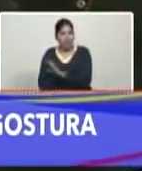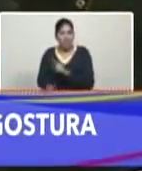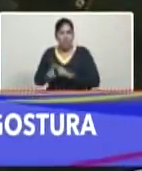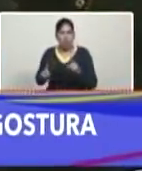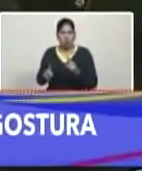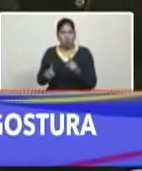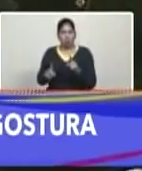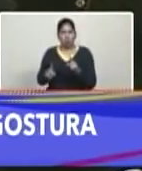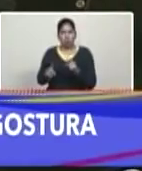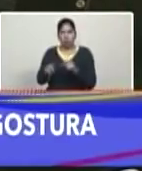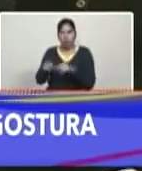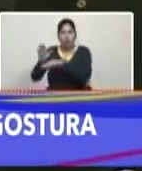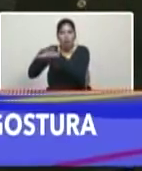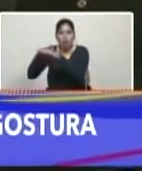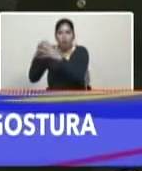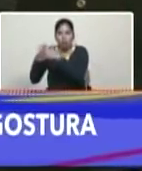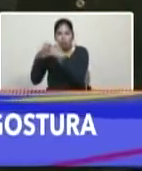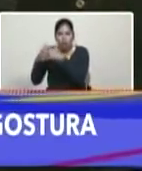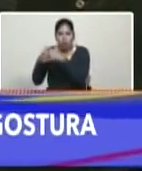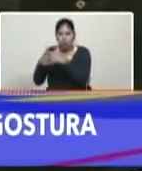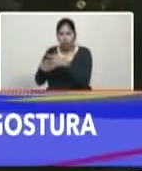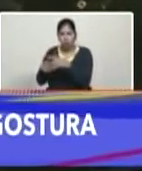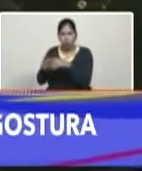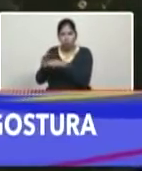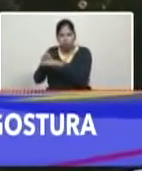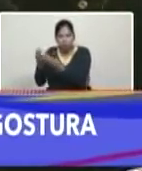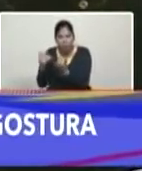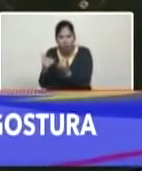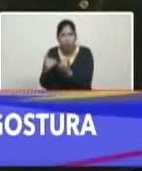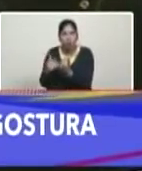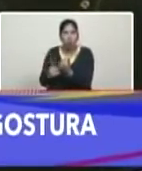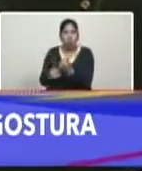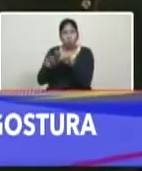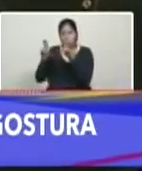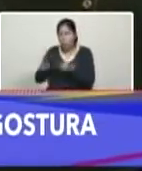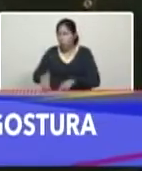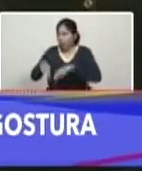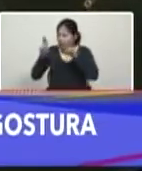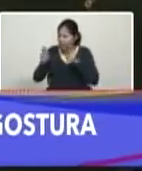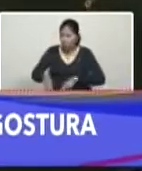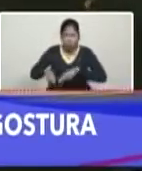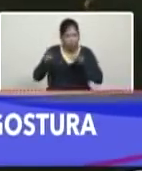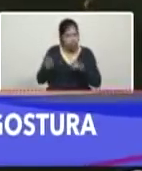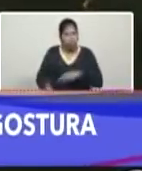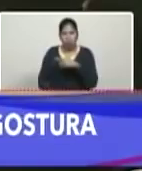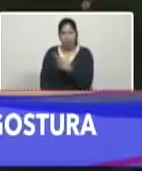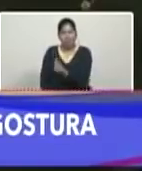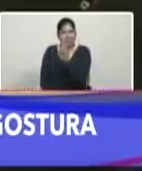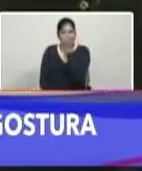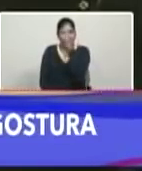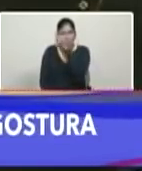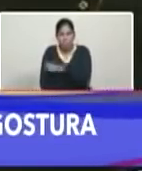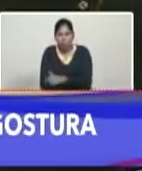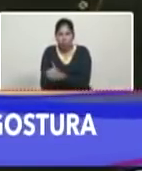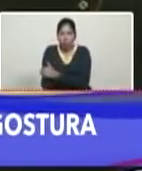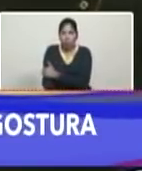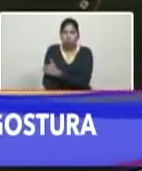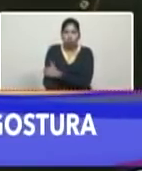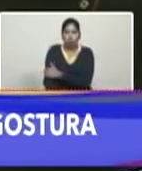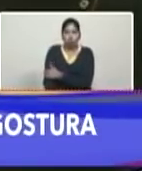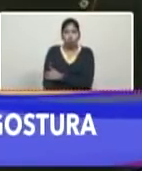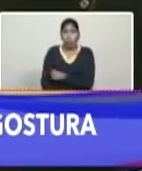a pesar de sus posiciones apátridas, nunca nadie de la oposición se había atrevido a